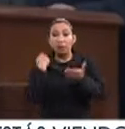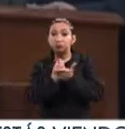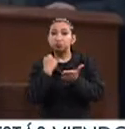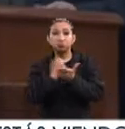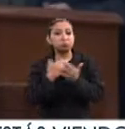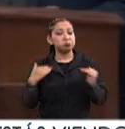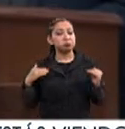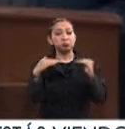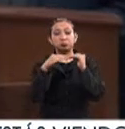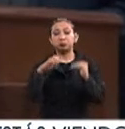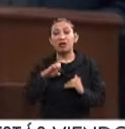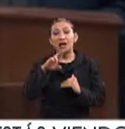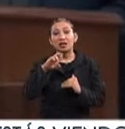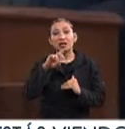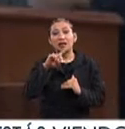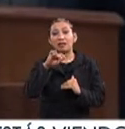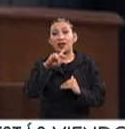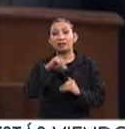por equidad